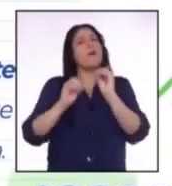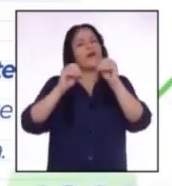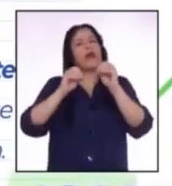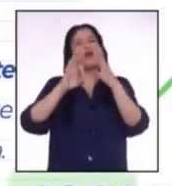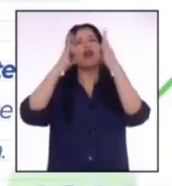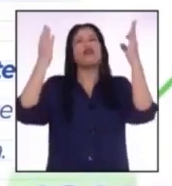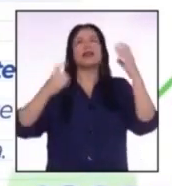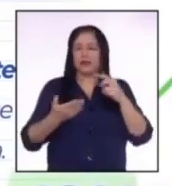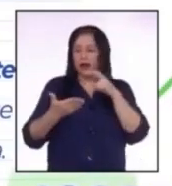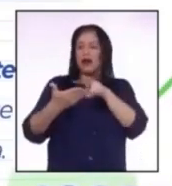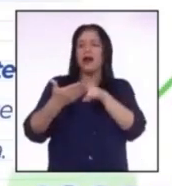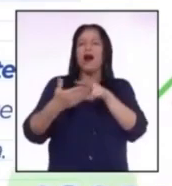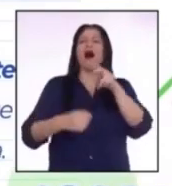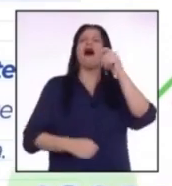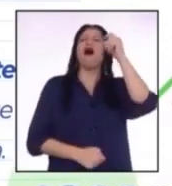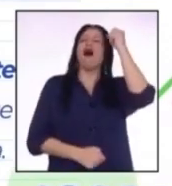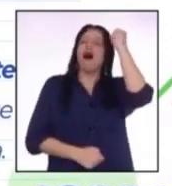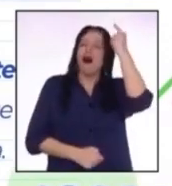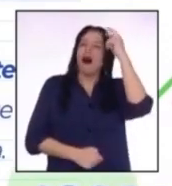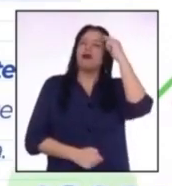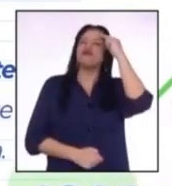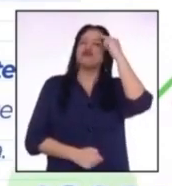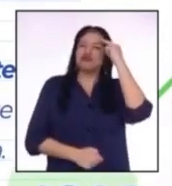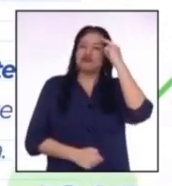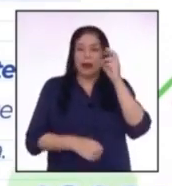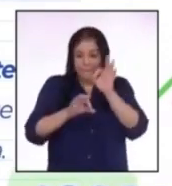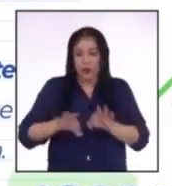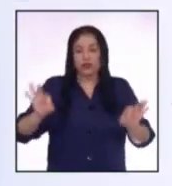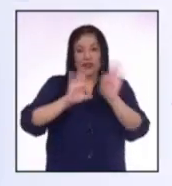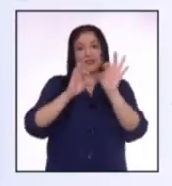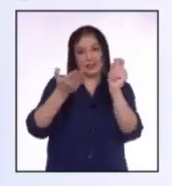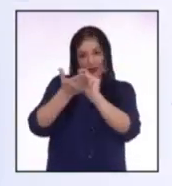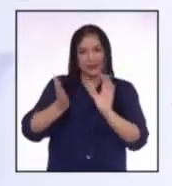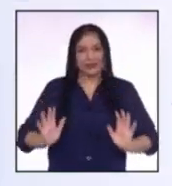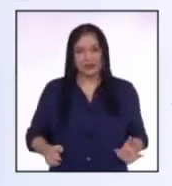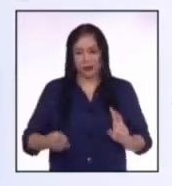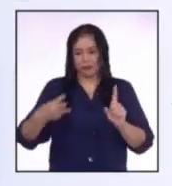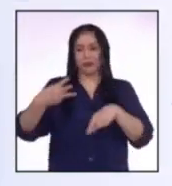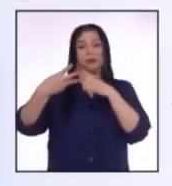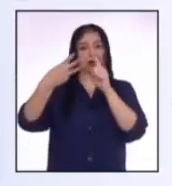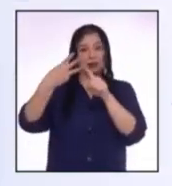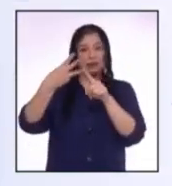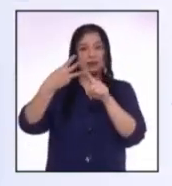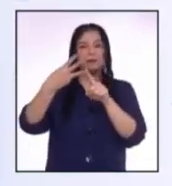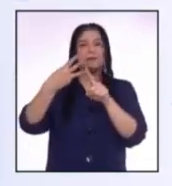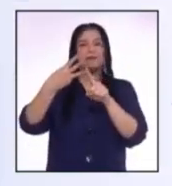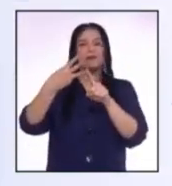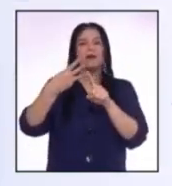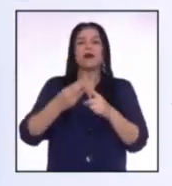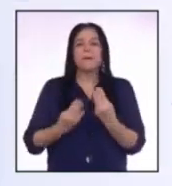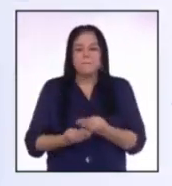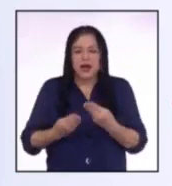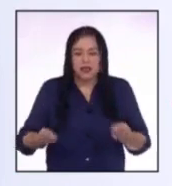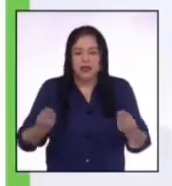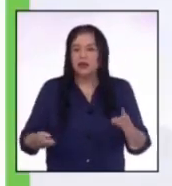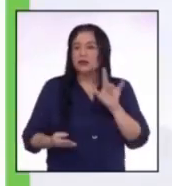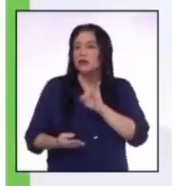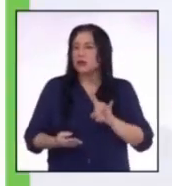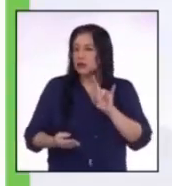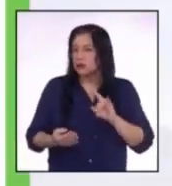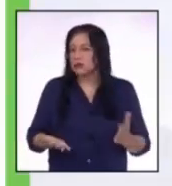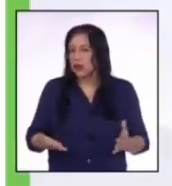nos haga reflexionar sobre la importancia de tu texto número 3 sobre los materiales a utilizar